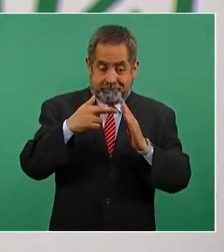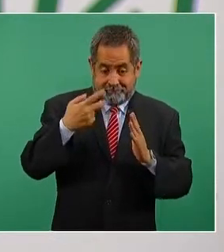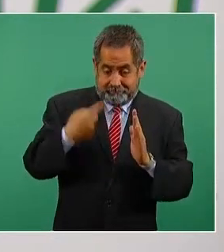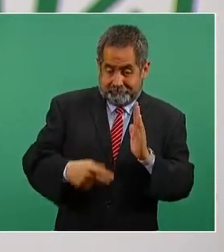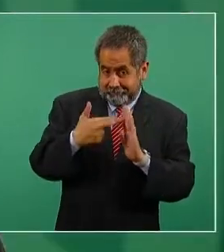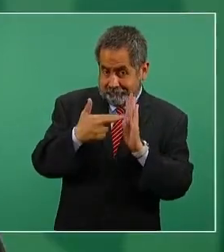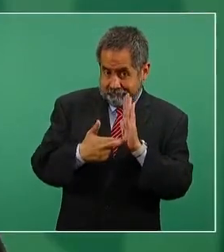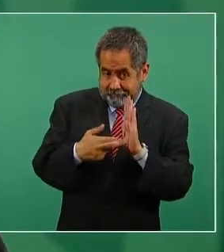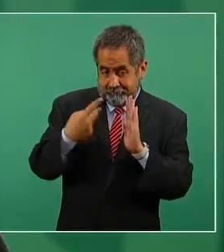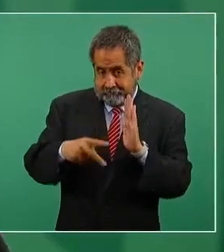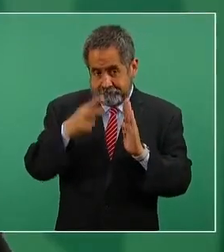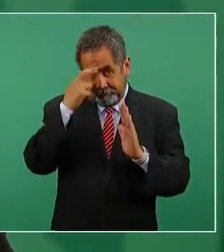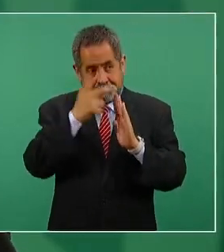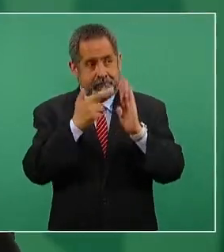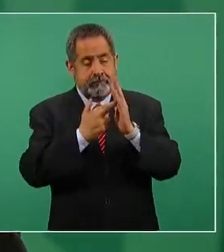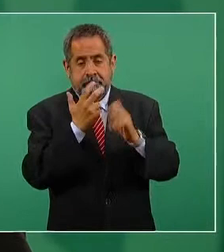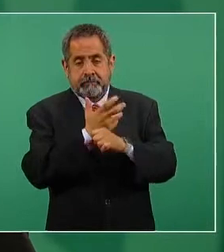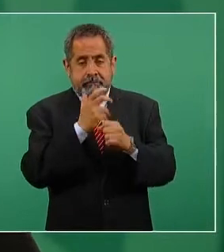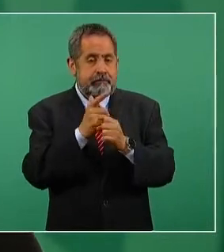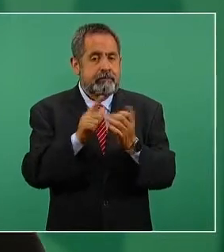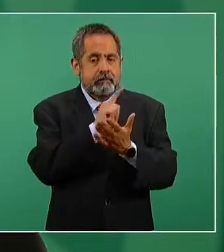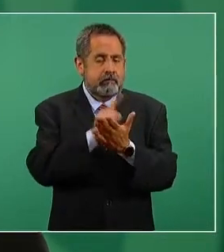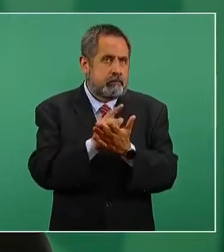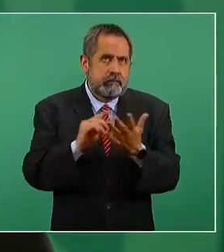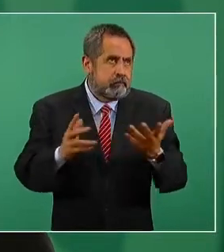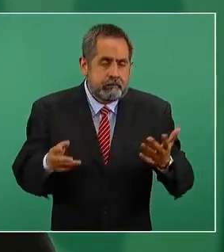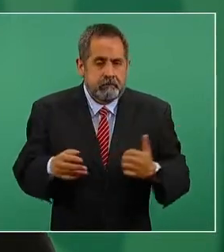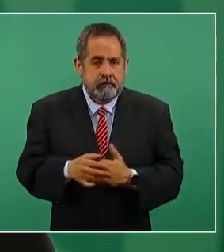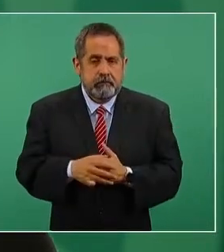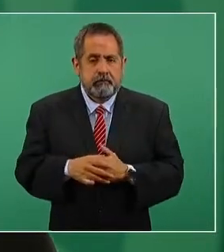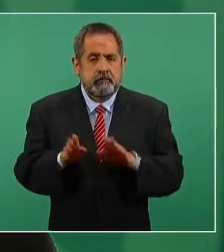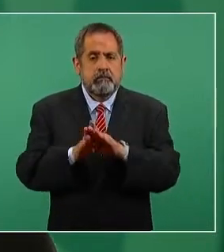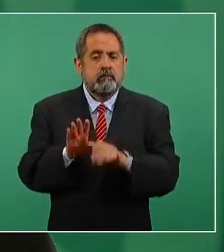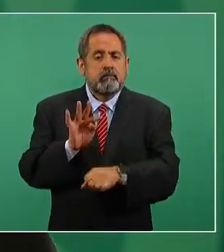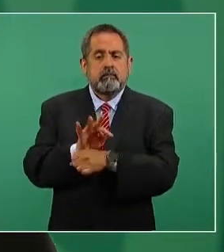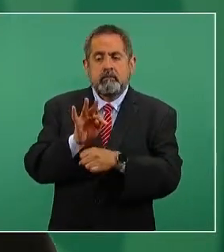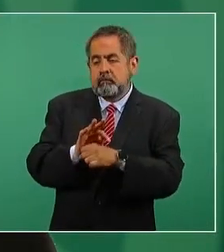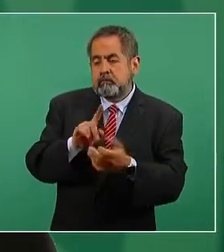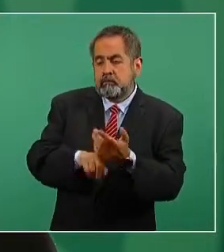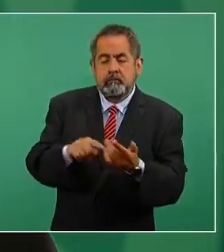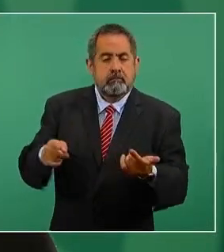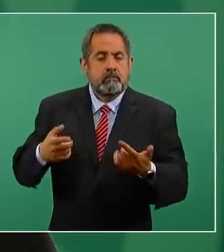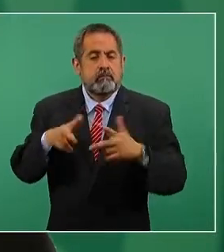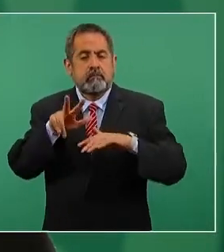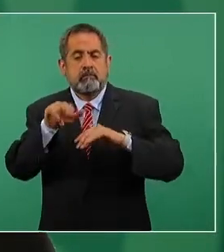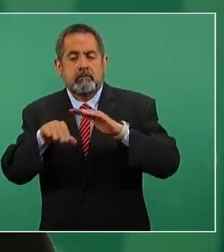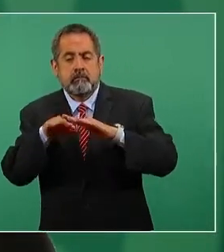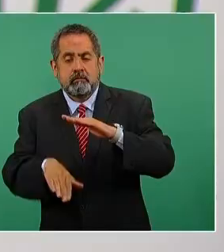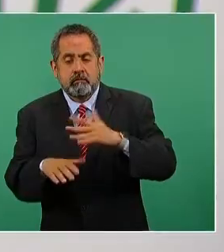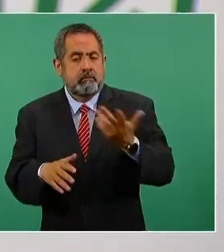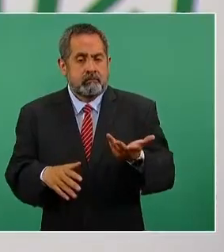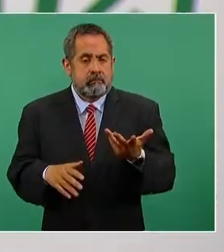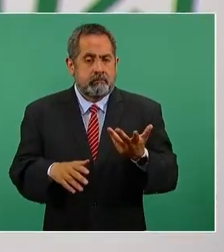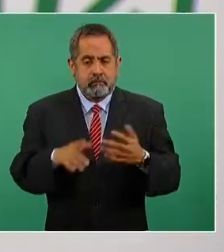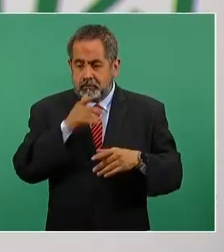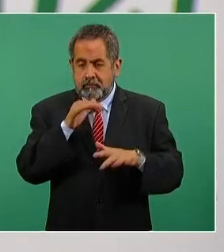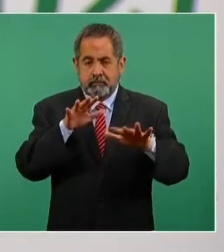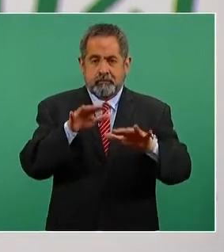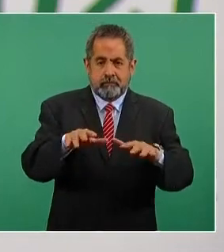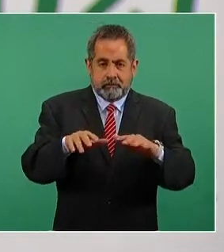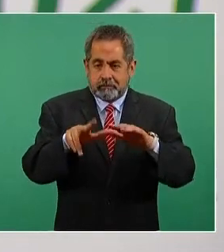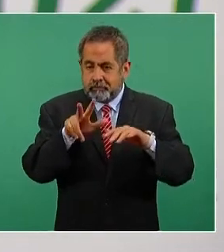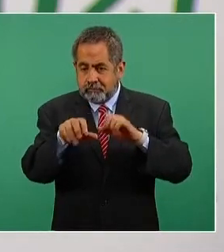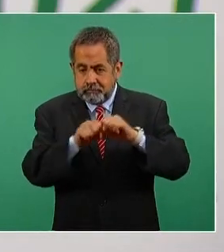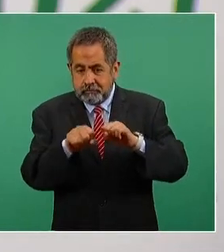como en Estados Unidos, como es lógico, protegen a esos menores. Entonces, no puedes repatriar a una persona que va con un